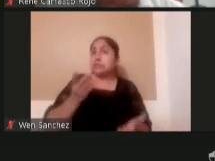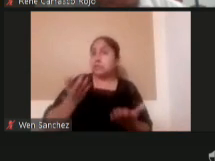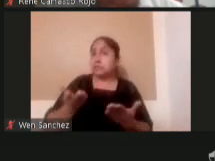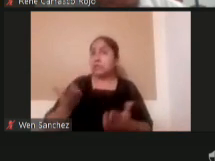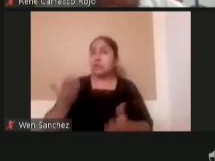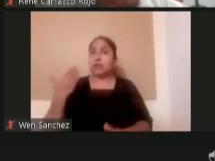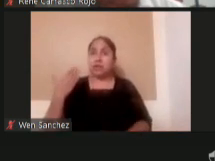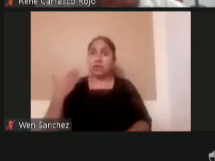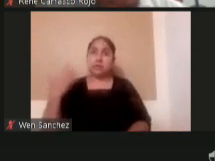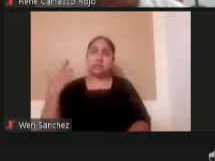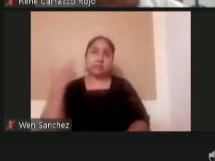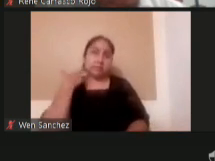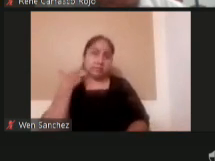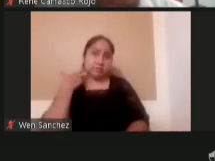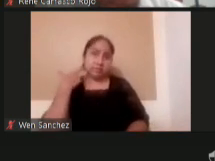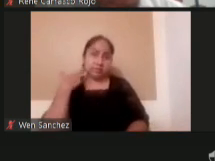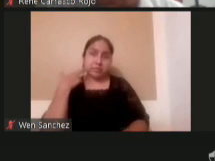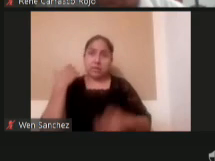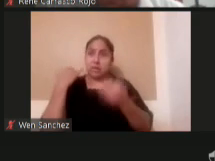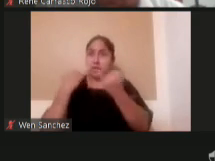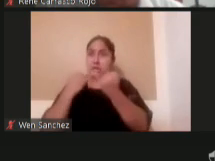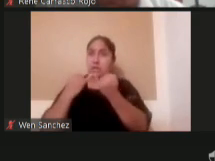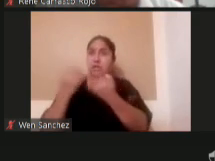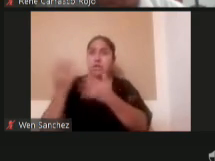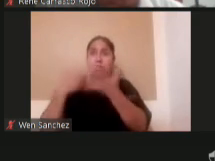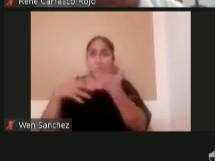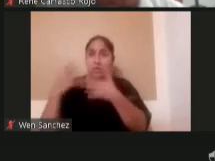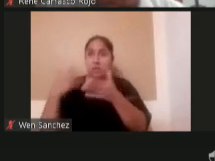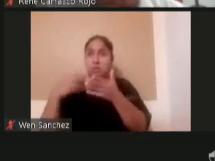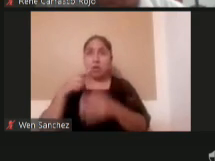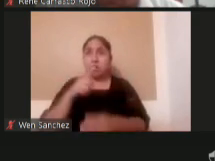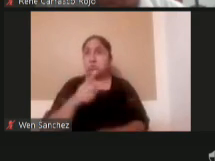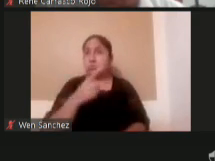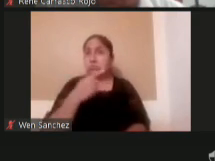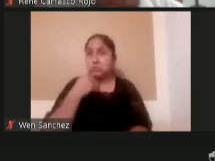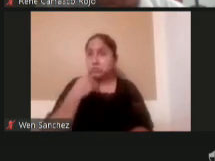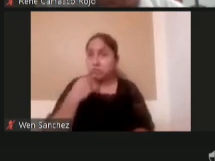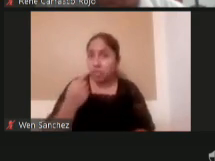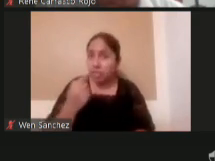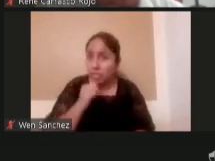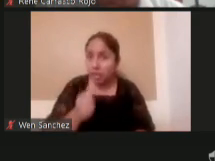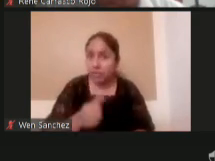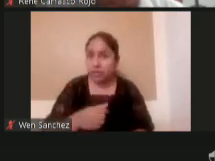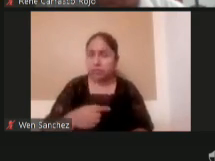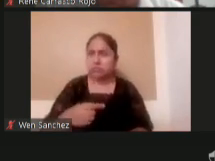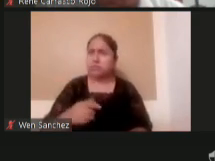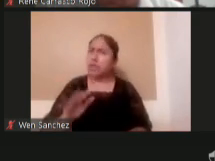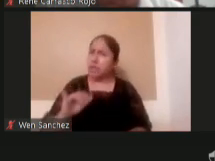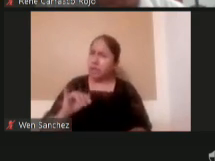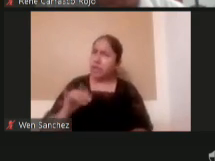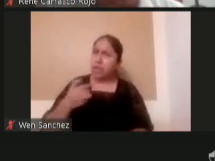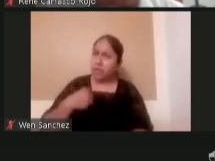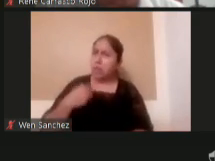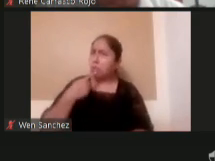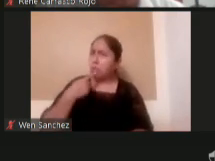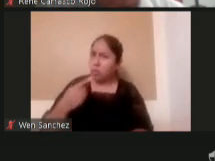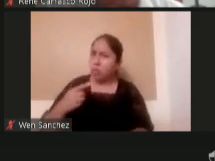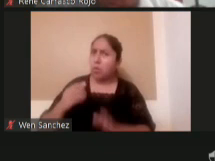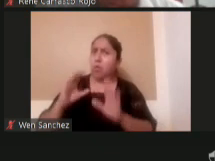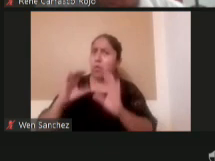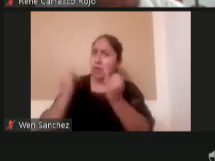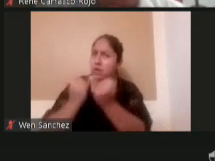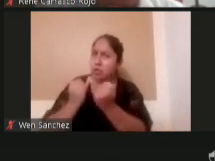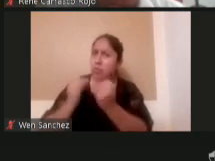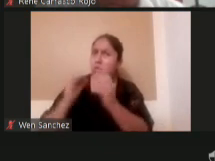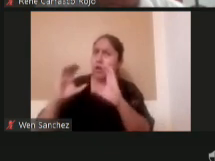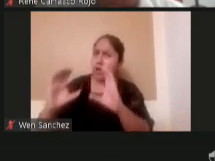usted no lo interrumpí, como también lo interrumpí a usted. La verdad, entonces, no es algo agradable. Les pido,